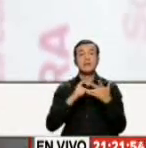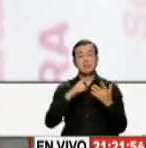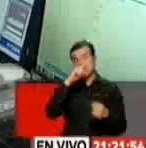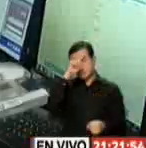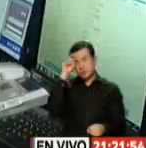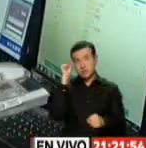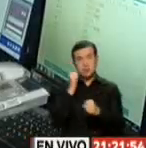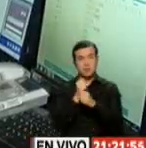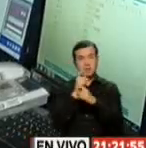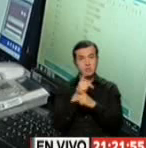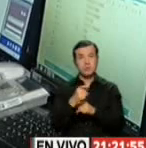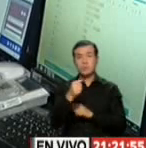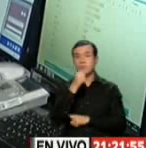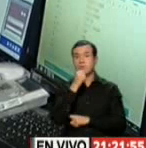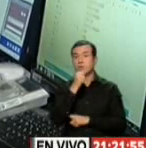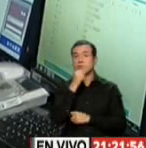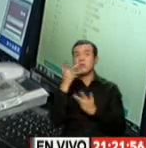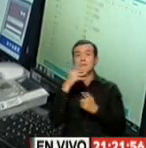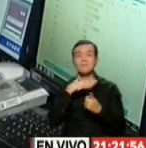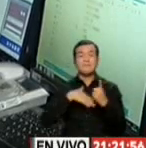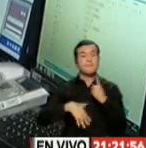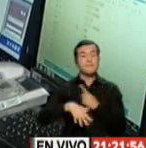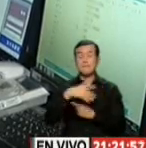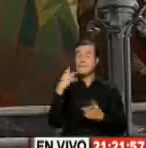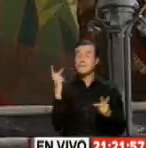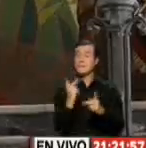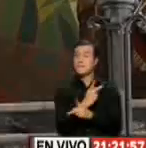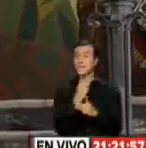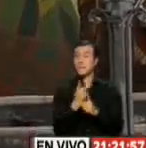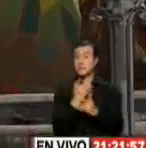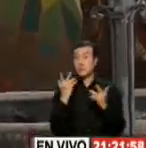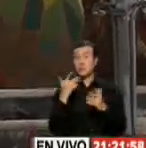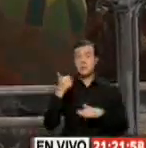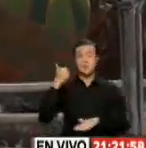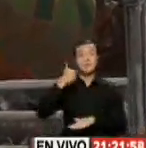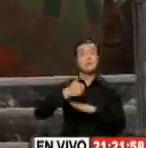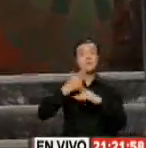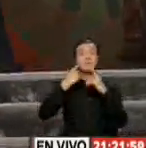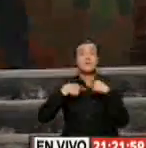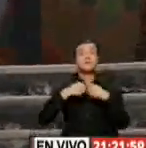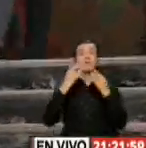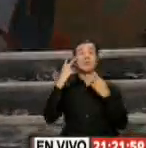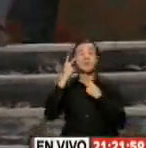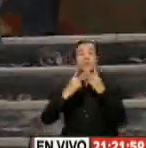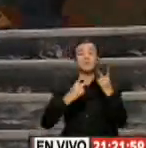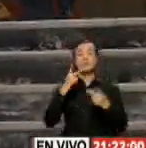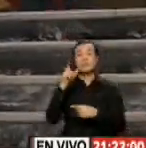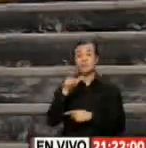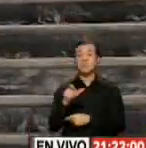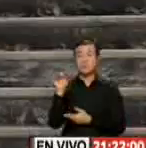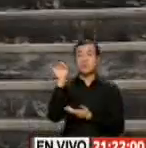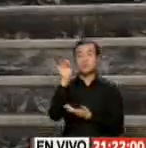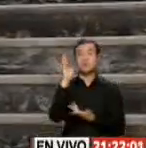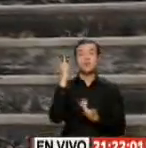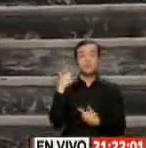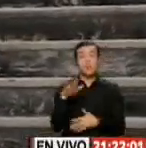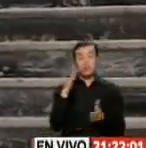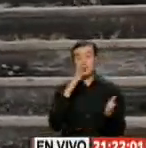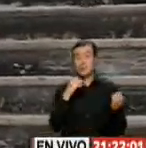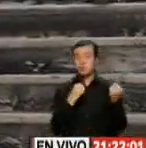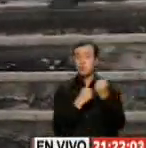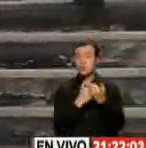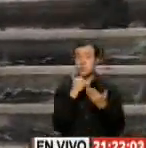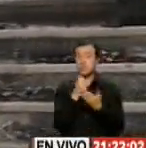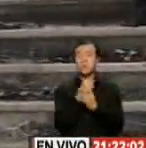en la protección a los periodistas en situaciones de alto riesgo. Las autoridades indicaron que la visita del relator especial fortalecerá la libertad